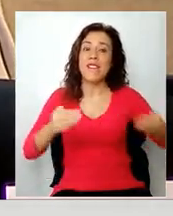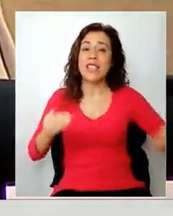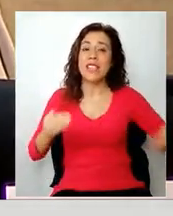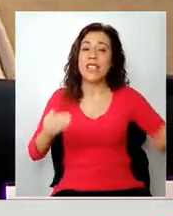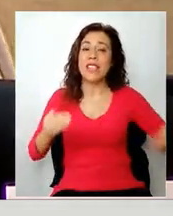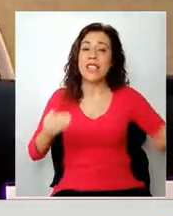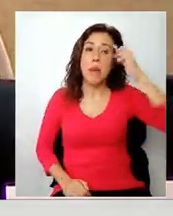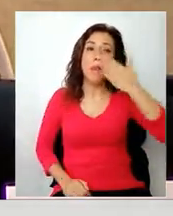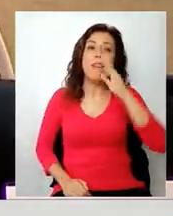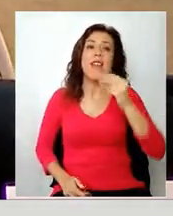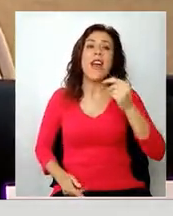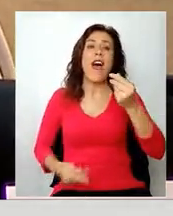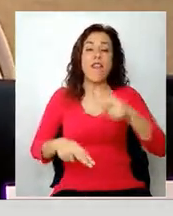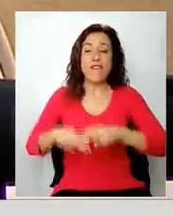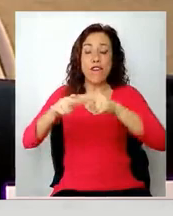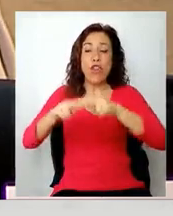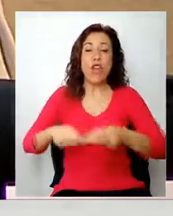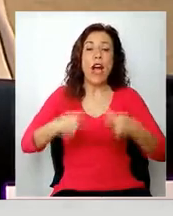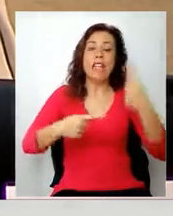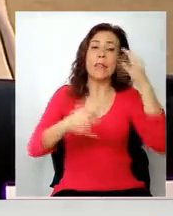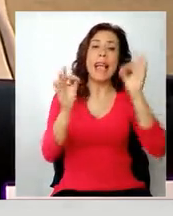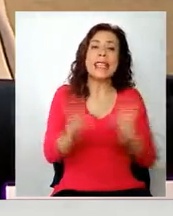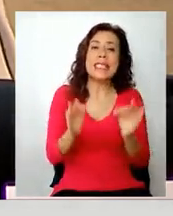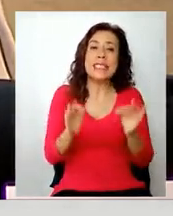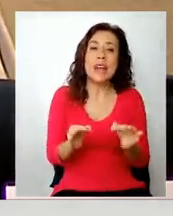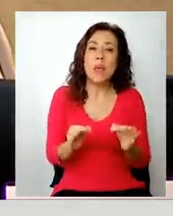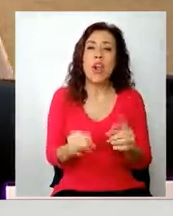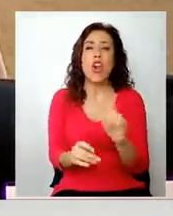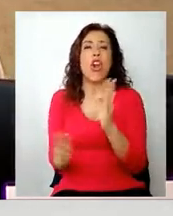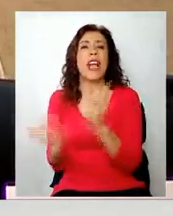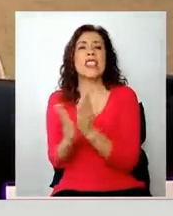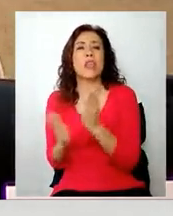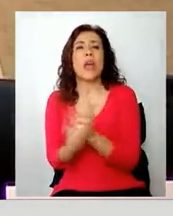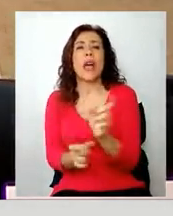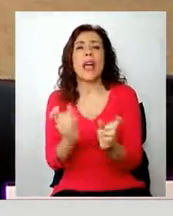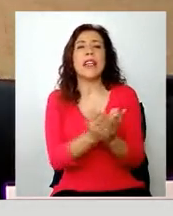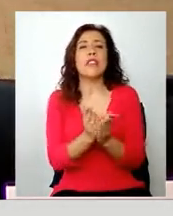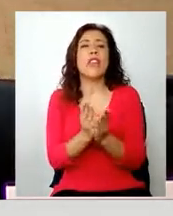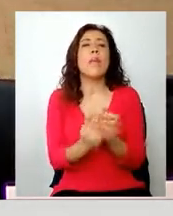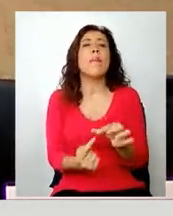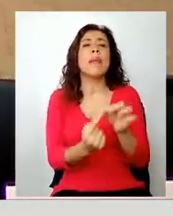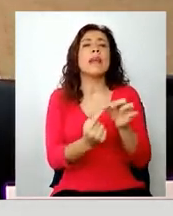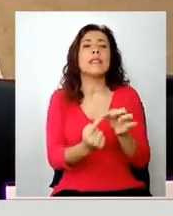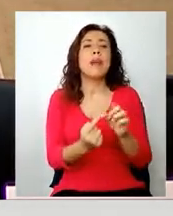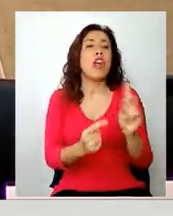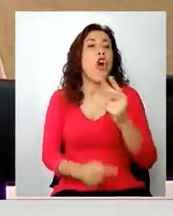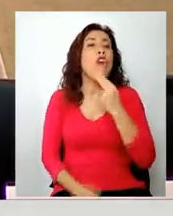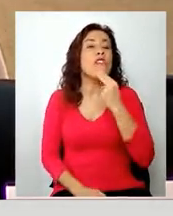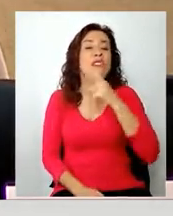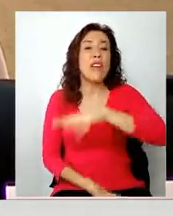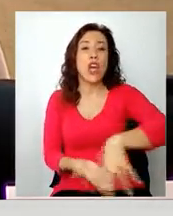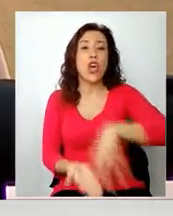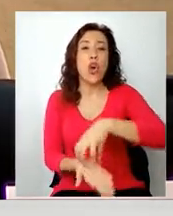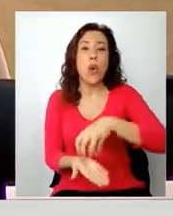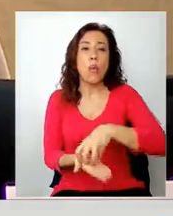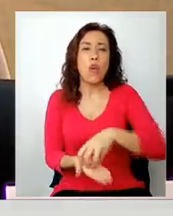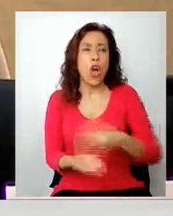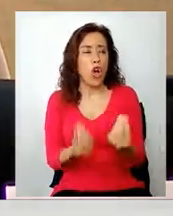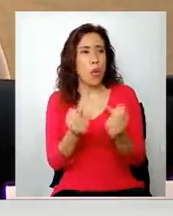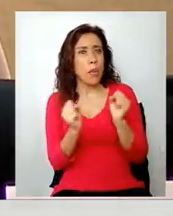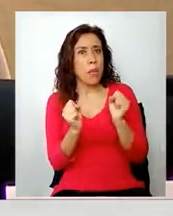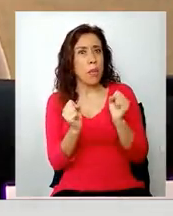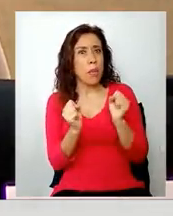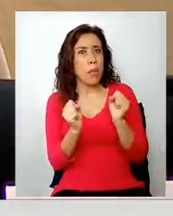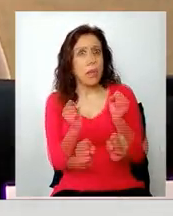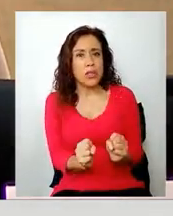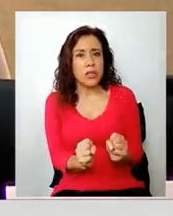invertir los recursos en seguridad más que en una escuela cuyos estudiantes mayoritariamente no Residen en la comuna cómo es posible presidenta que exista